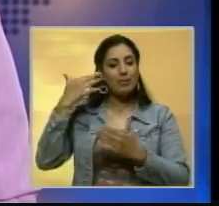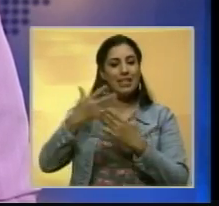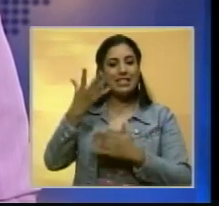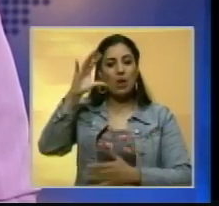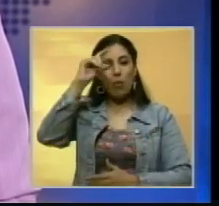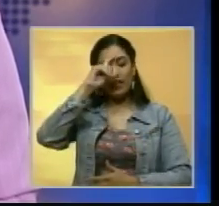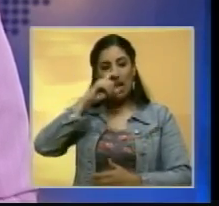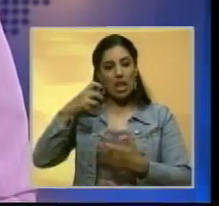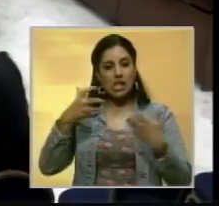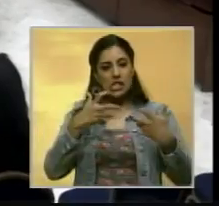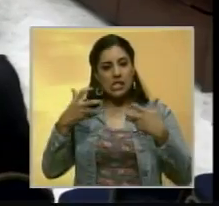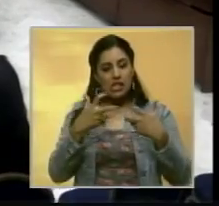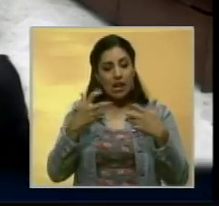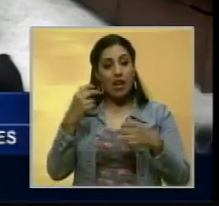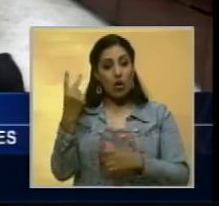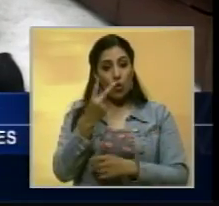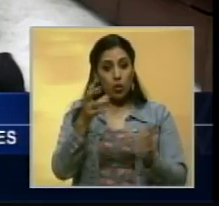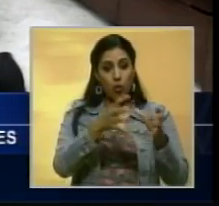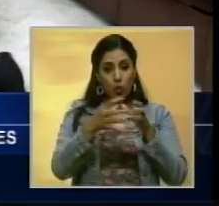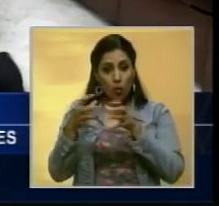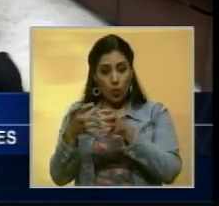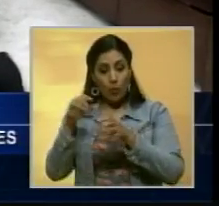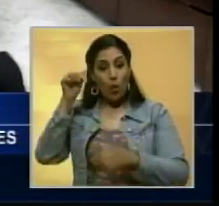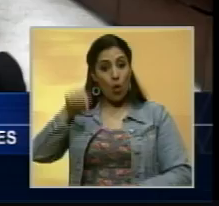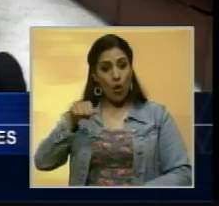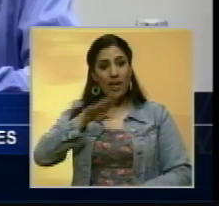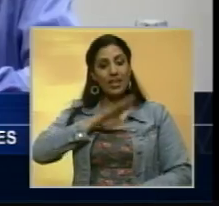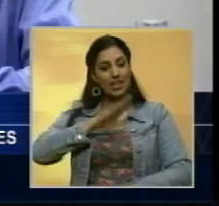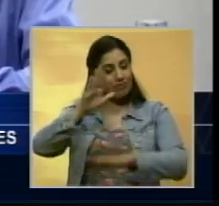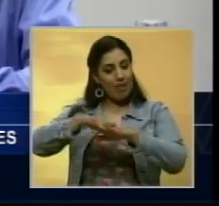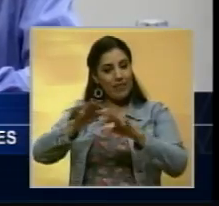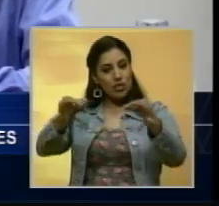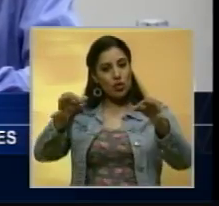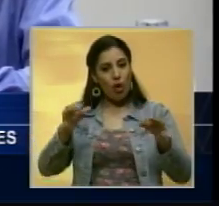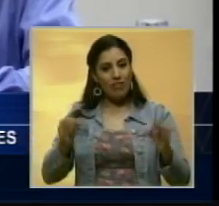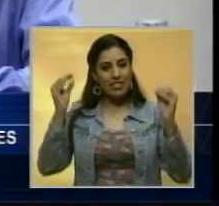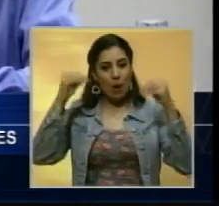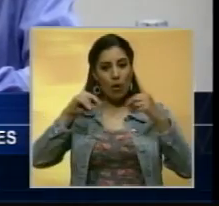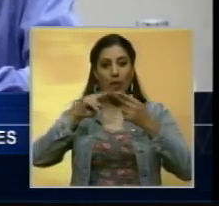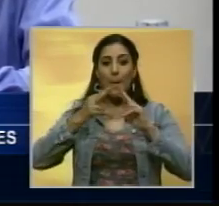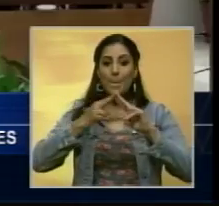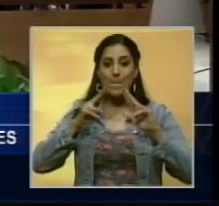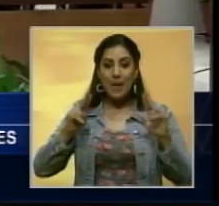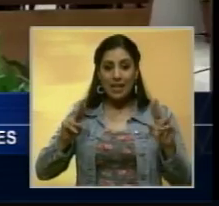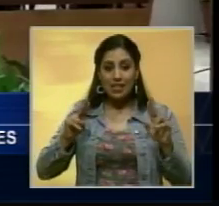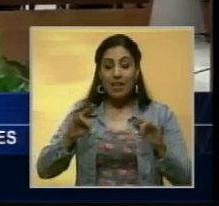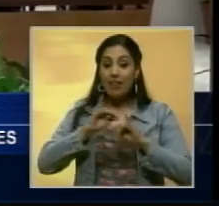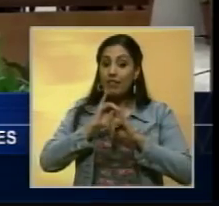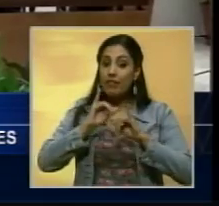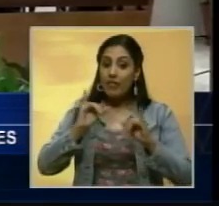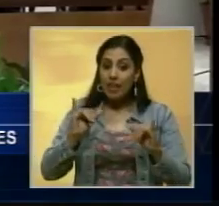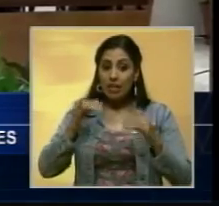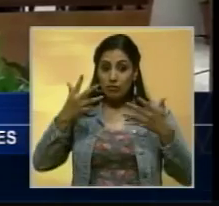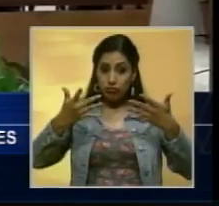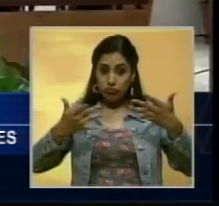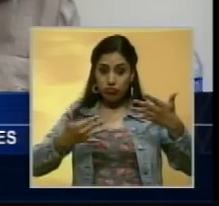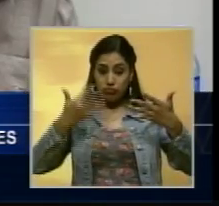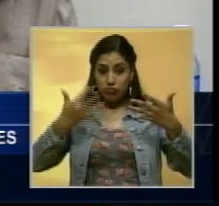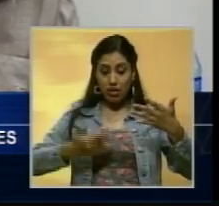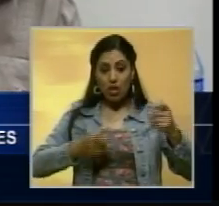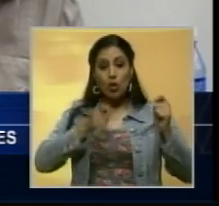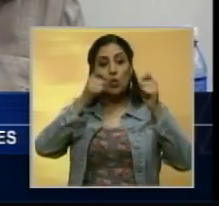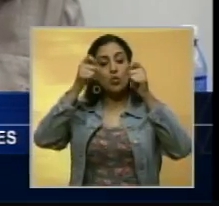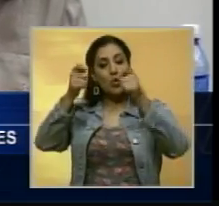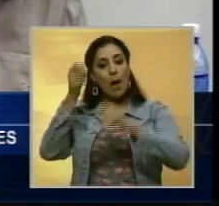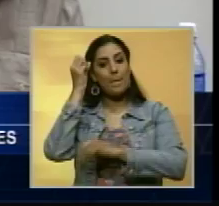de conflicto armado. Ambas partes señalaron que hoy harán el anuncio oficial del acuerdo de paz. Una vez culminados los textos, estos serán